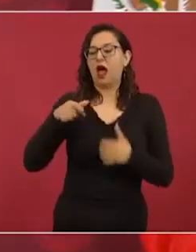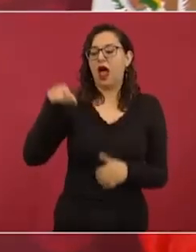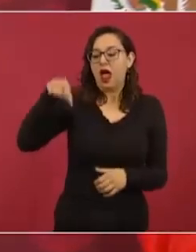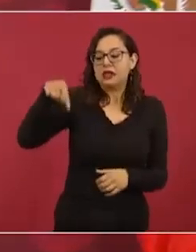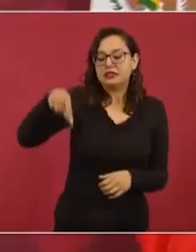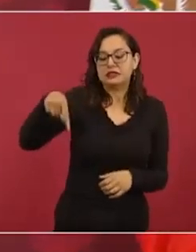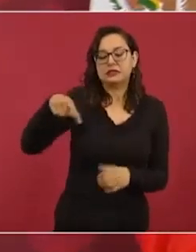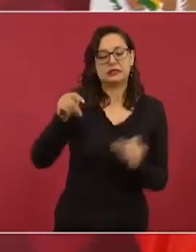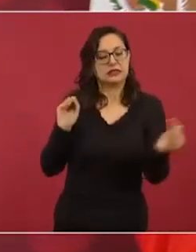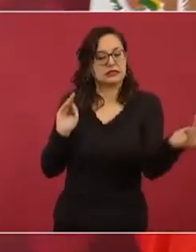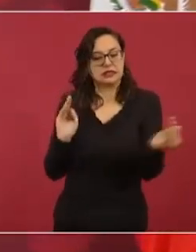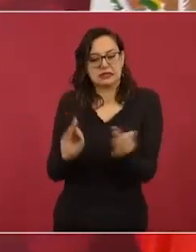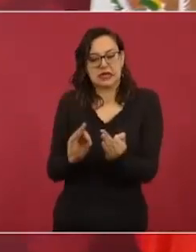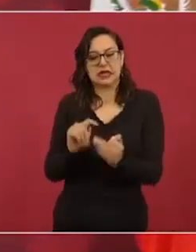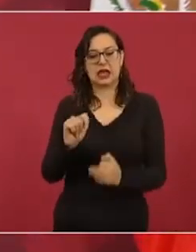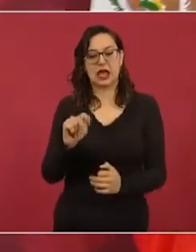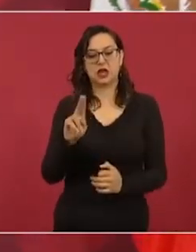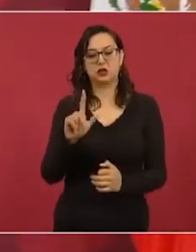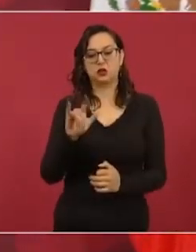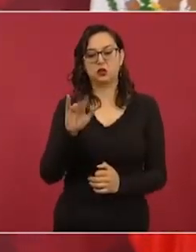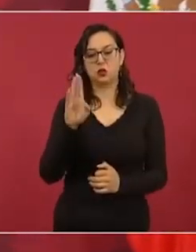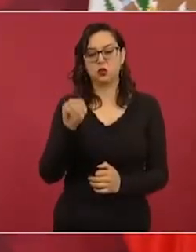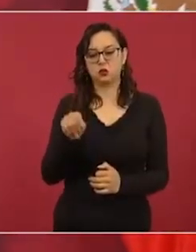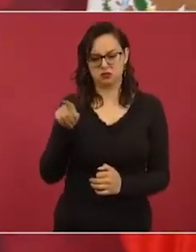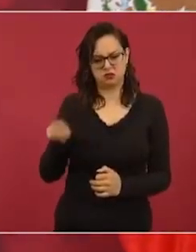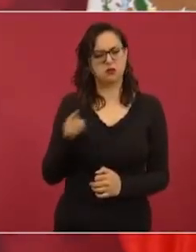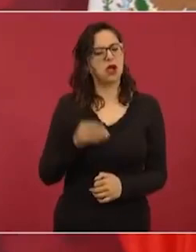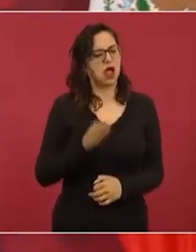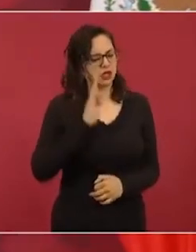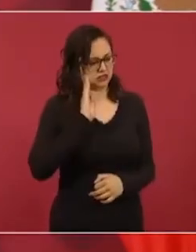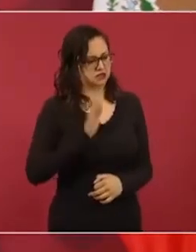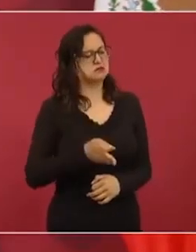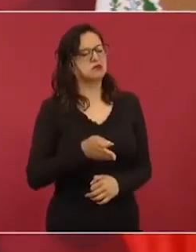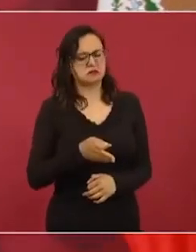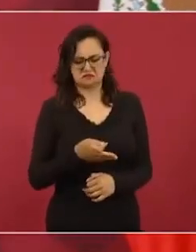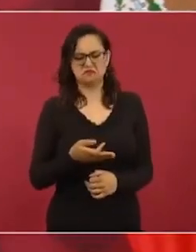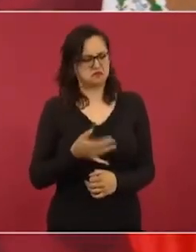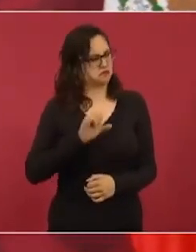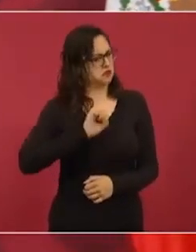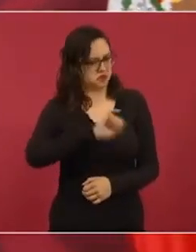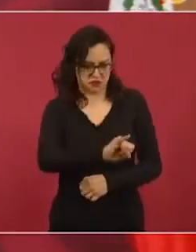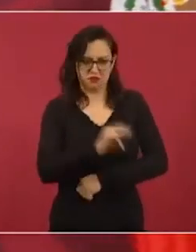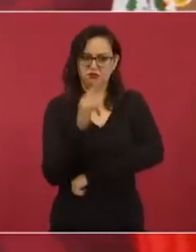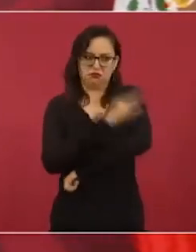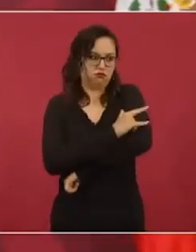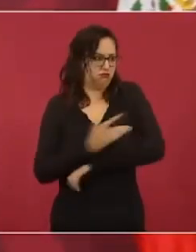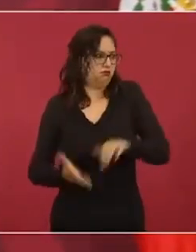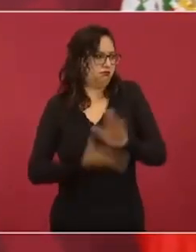es el que aceptó sin problemas